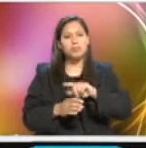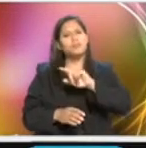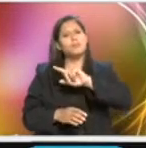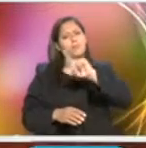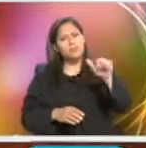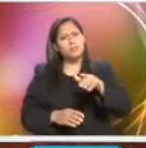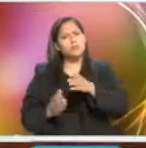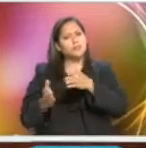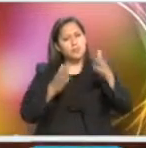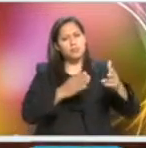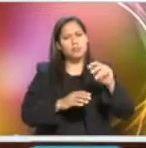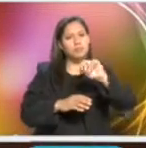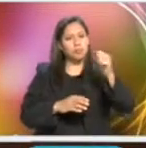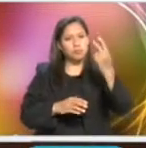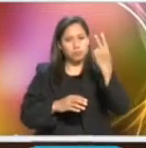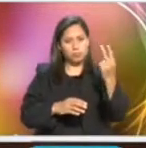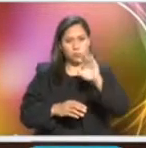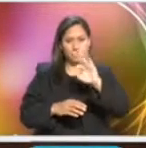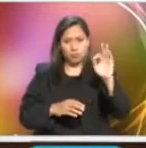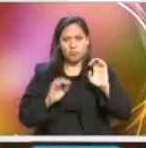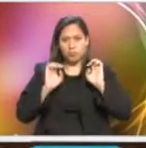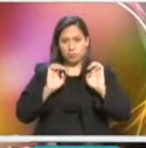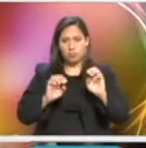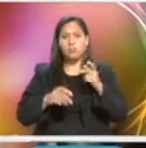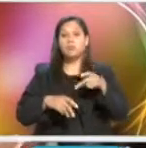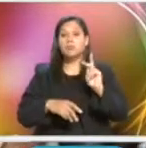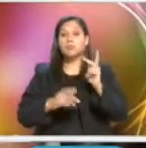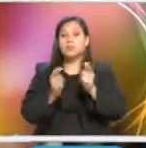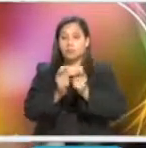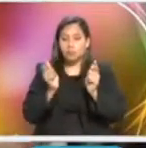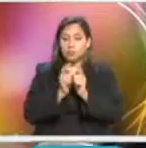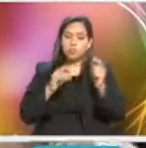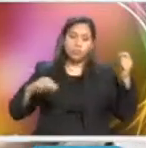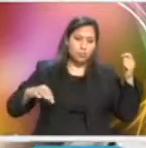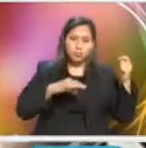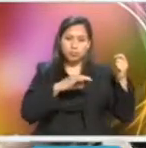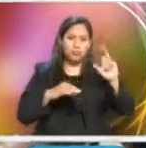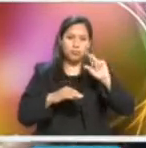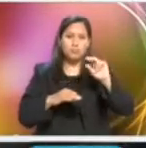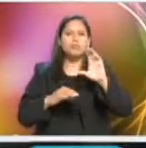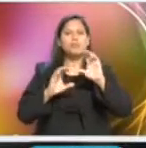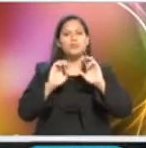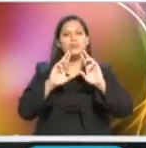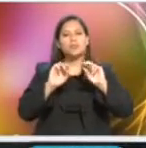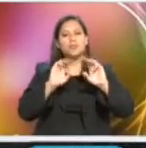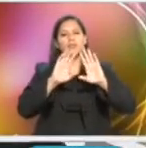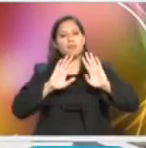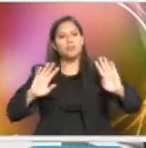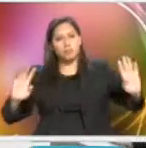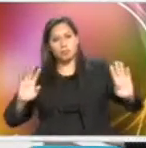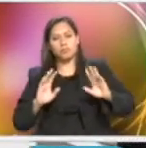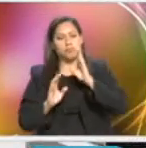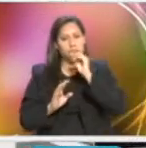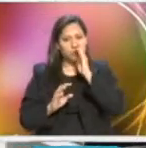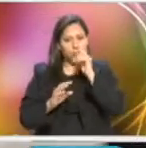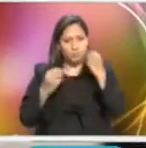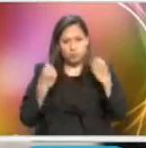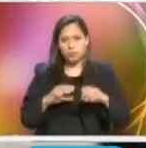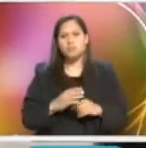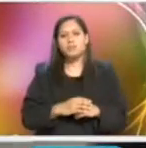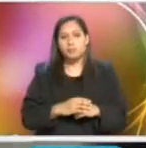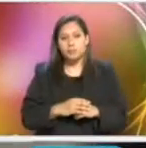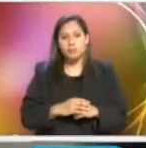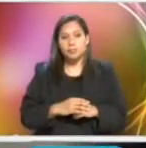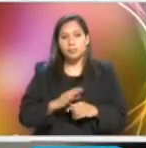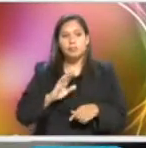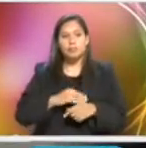haber otras 2 fechas de gala, pero no va a ser específicamente del grupo de concertistas, sino de coros, de otros 2 coros. No se lo pueden perder entonces, no, porque